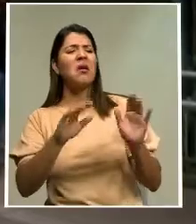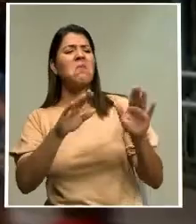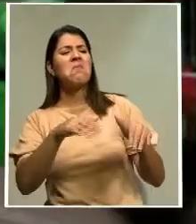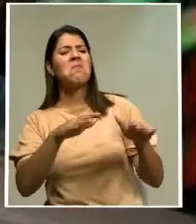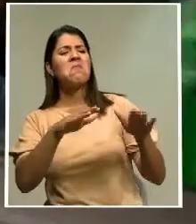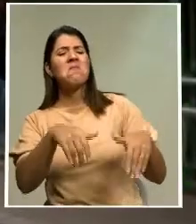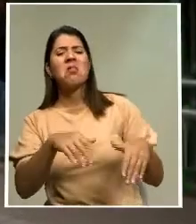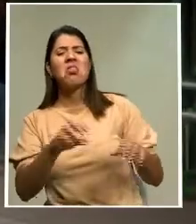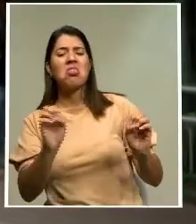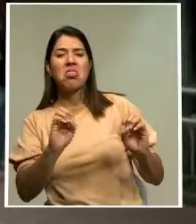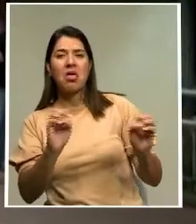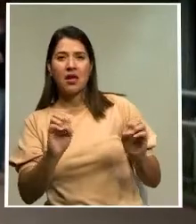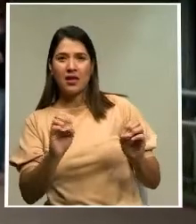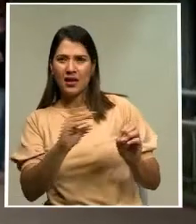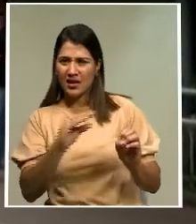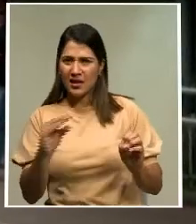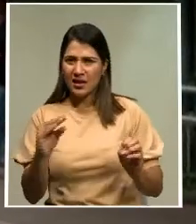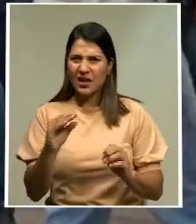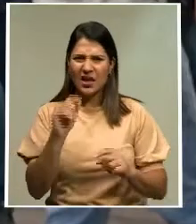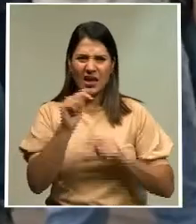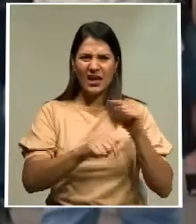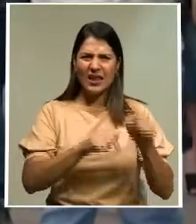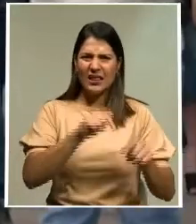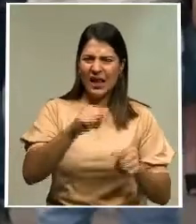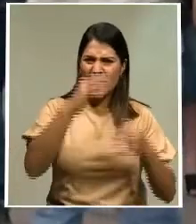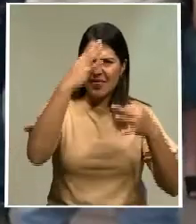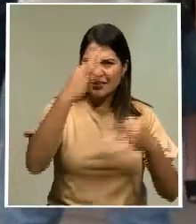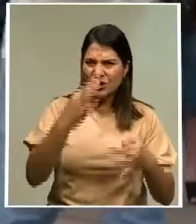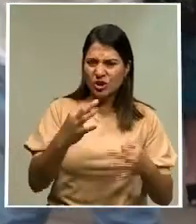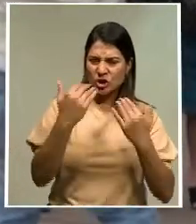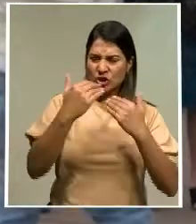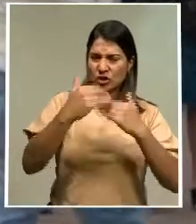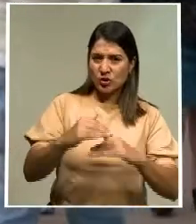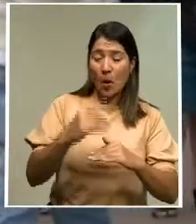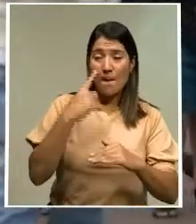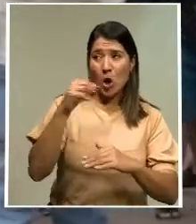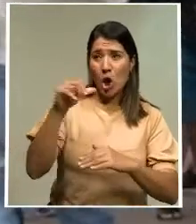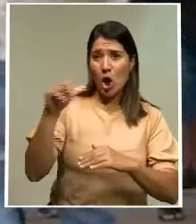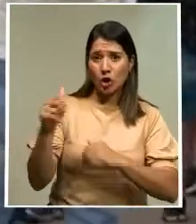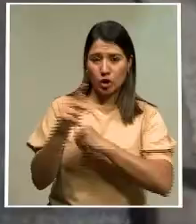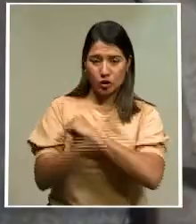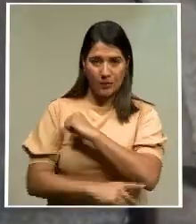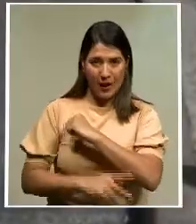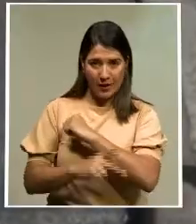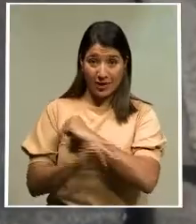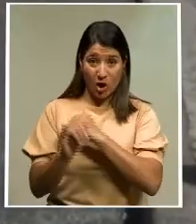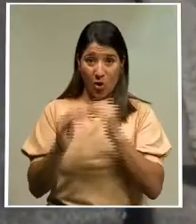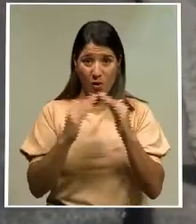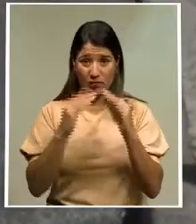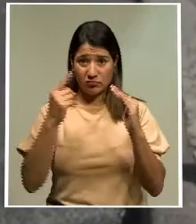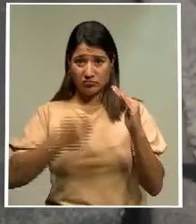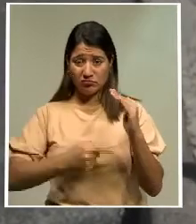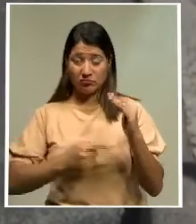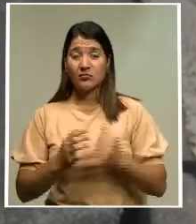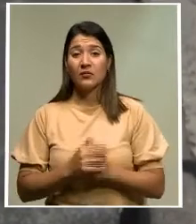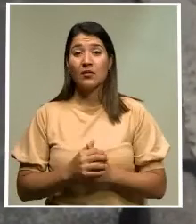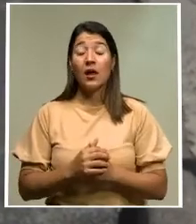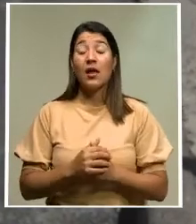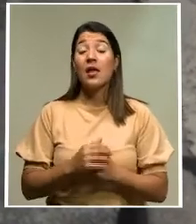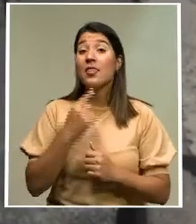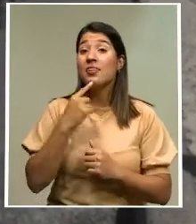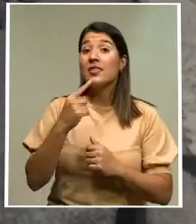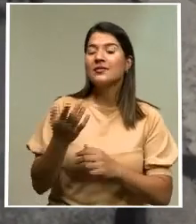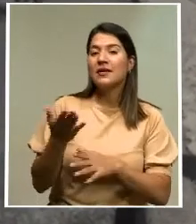y criticando las medidas restrictivas tomadas por gobernadores y alcaldes como el confinamiento. Los especialistas indican que